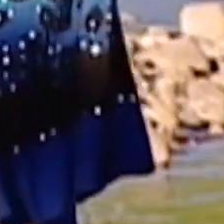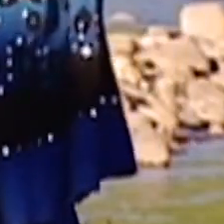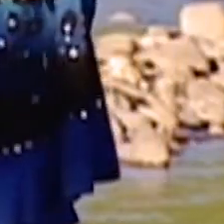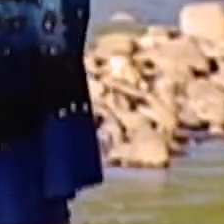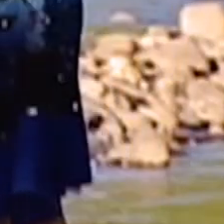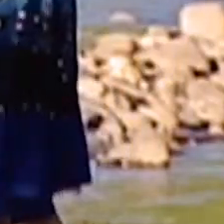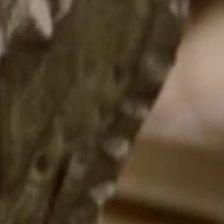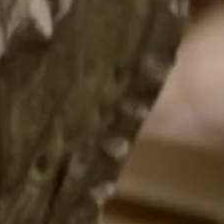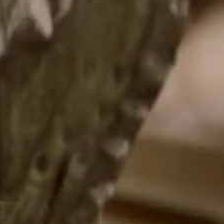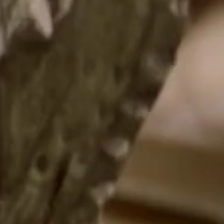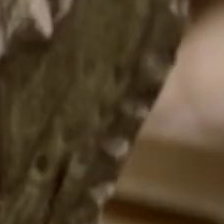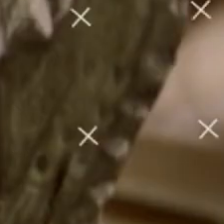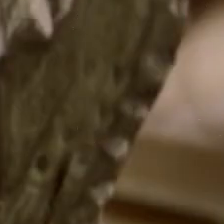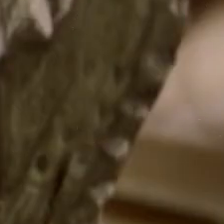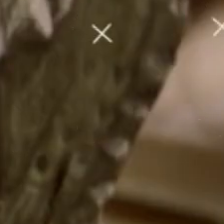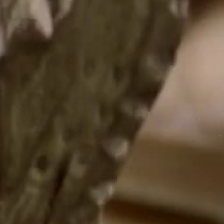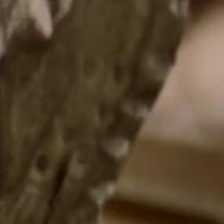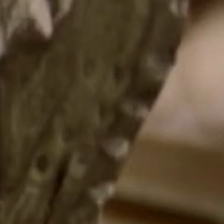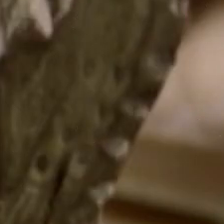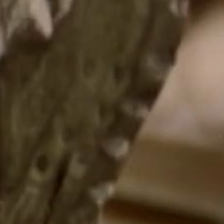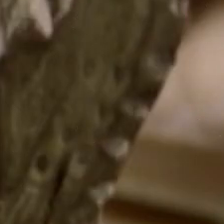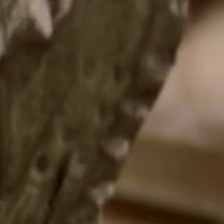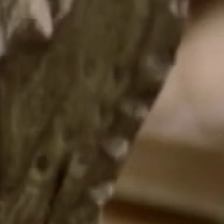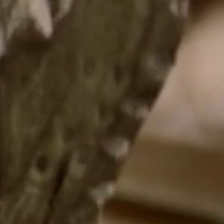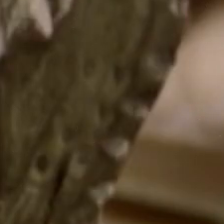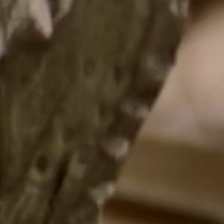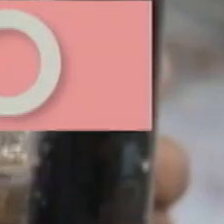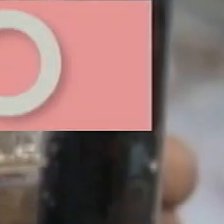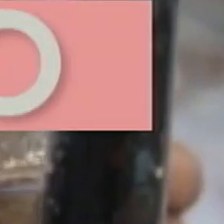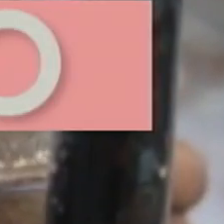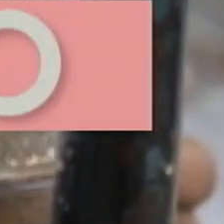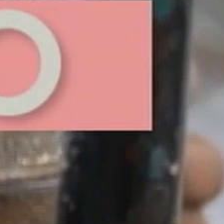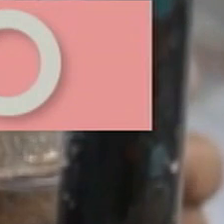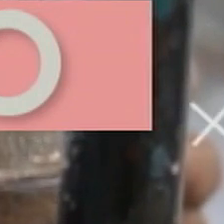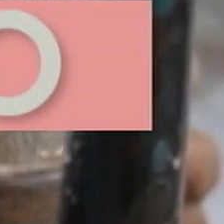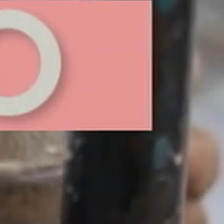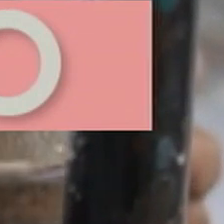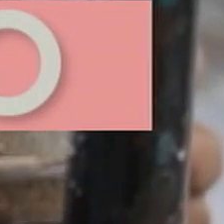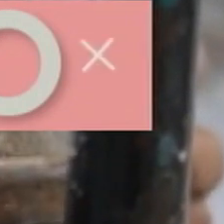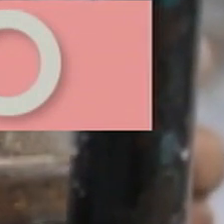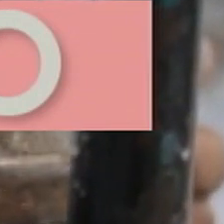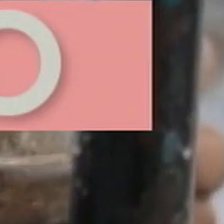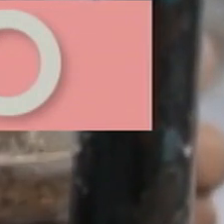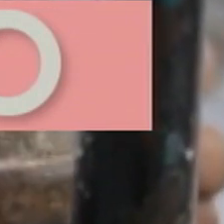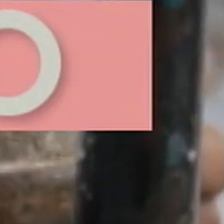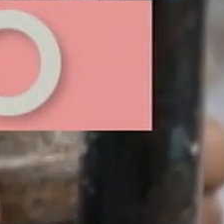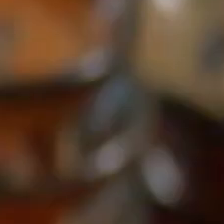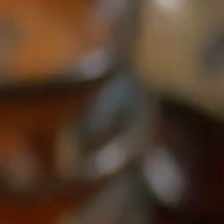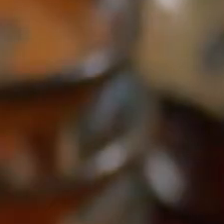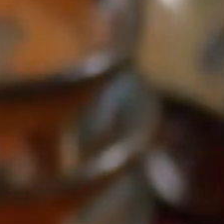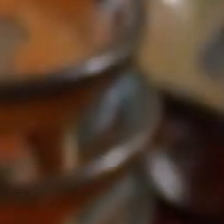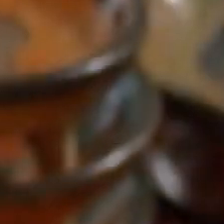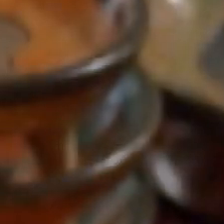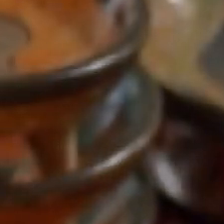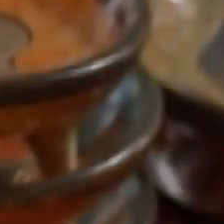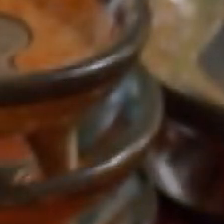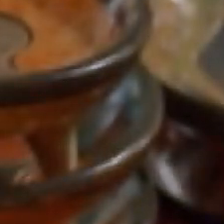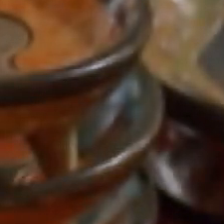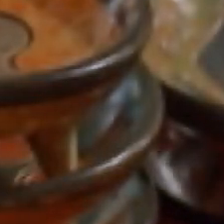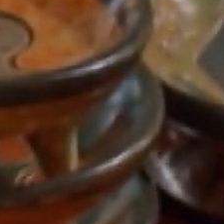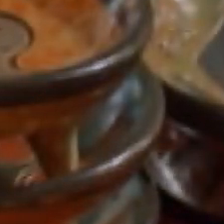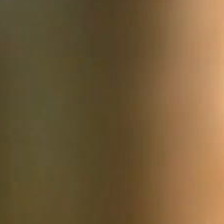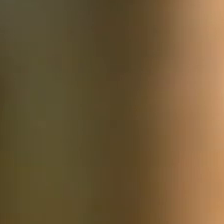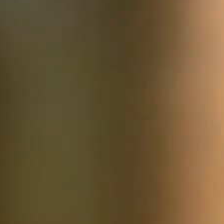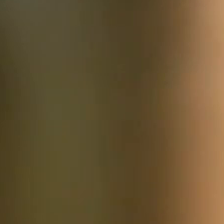historia de su cantón. Y a las 4:45 de la tarde, El Artesano de Guaitil, parte del programa